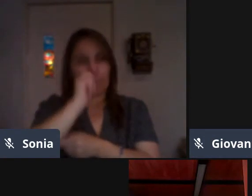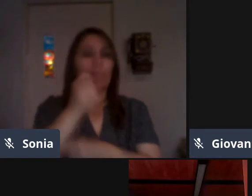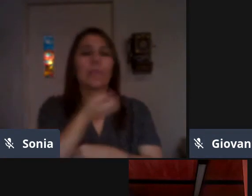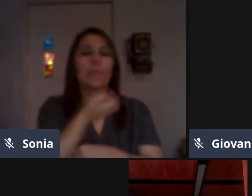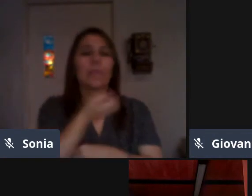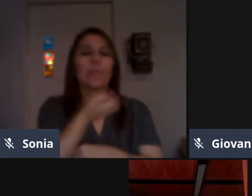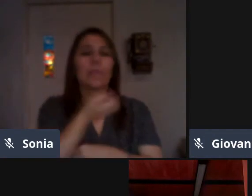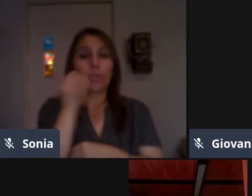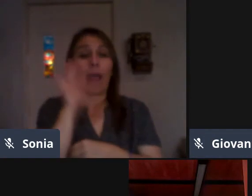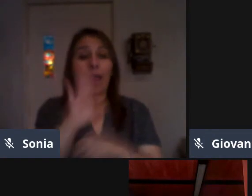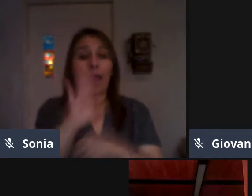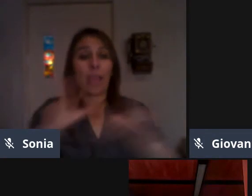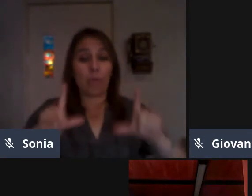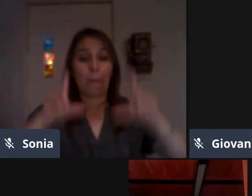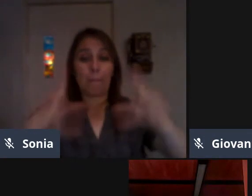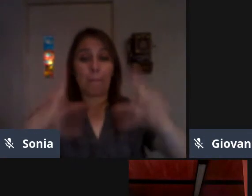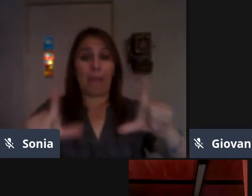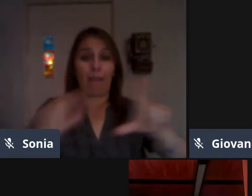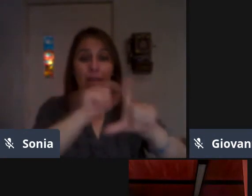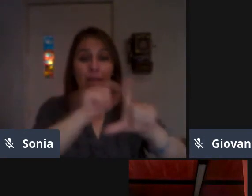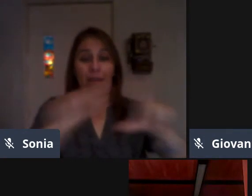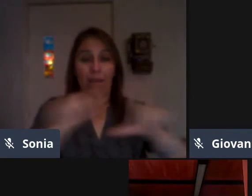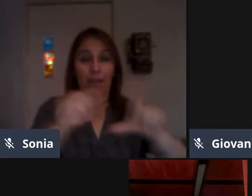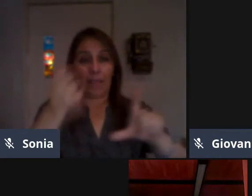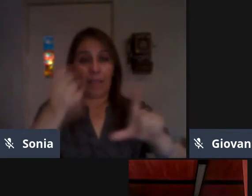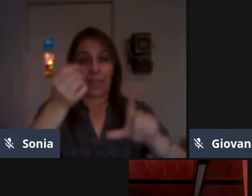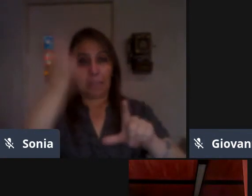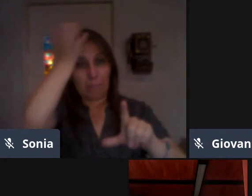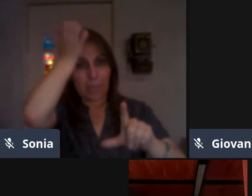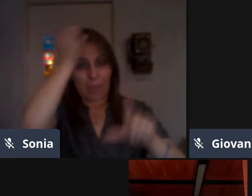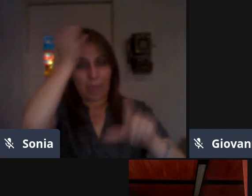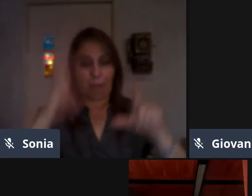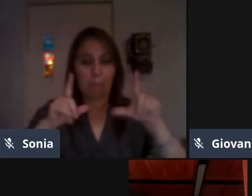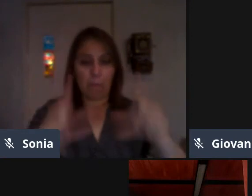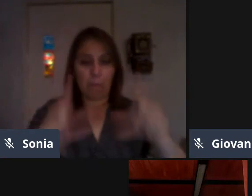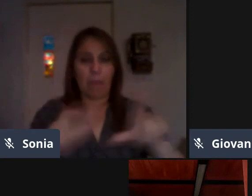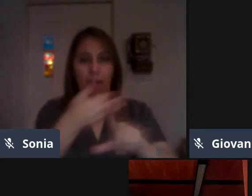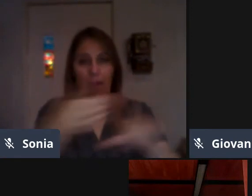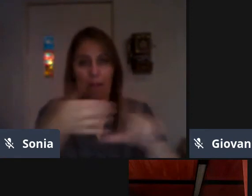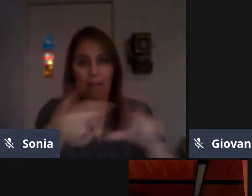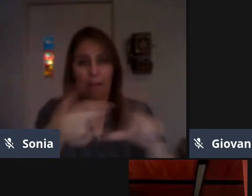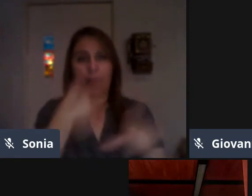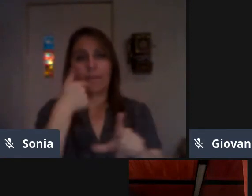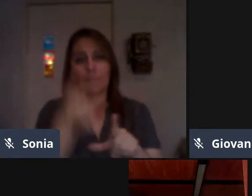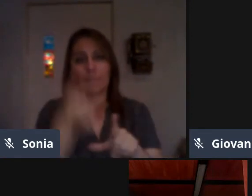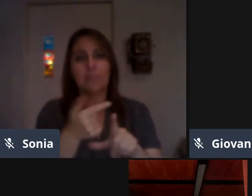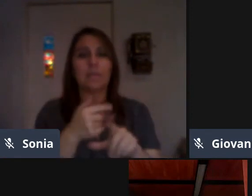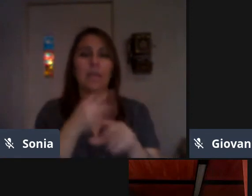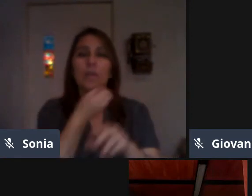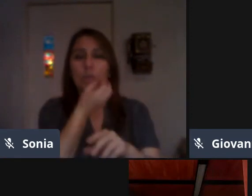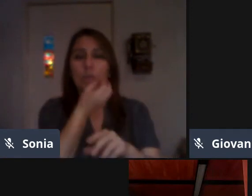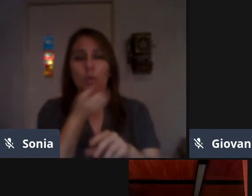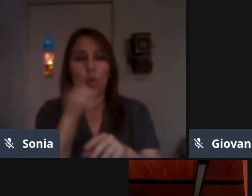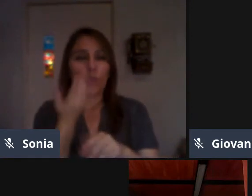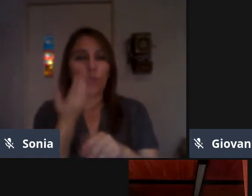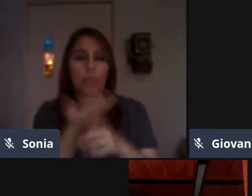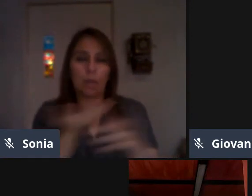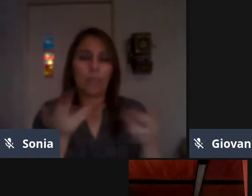ella y bueno entonces un poco lo que me voy en serio anillos texto a la novela